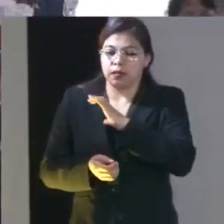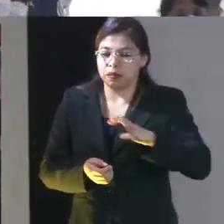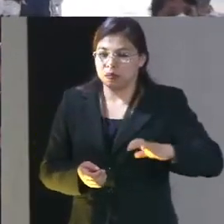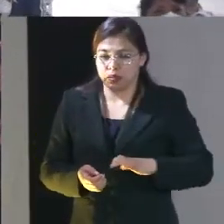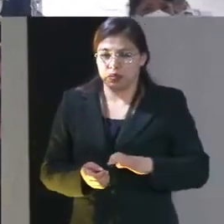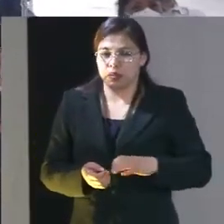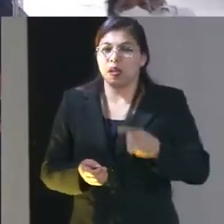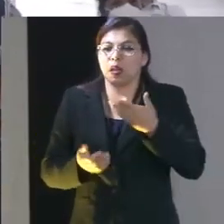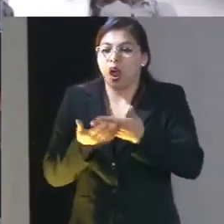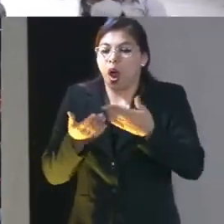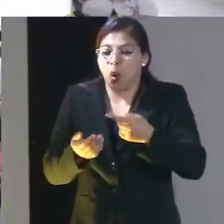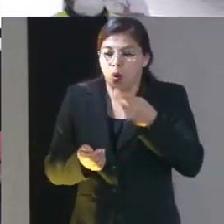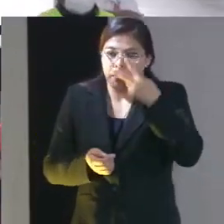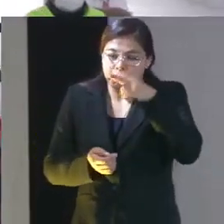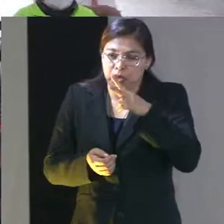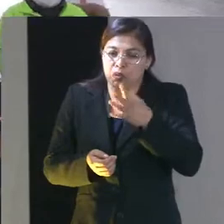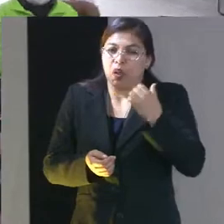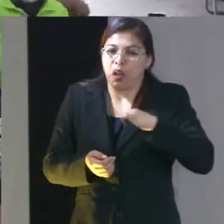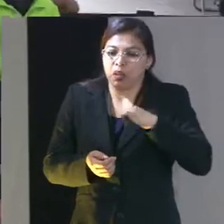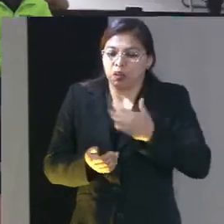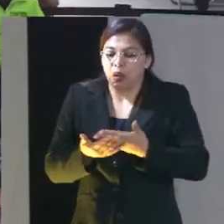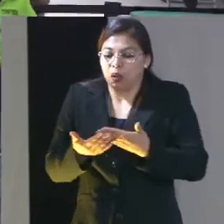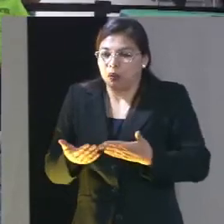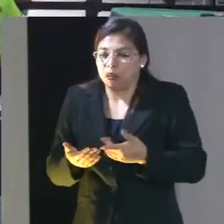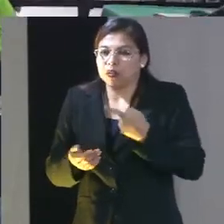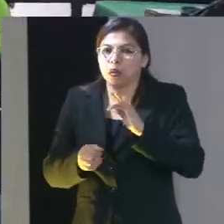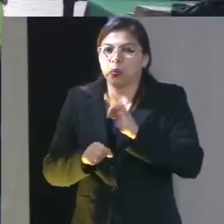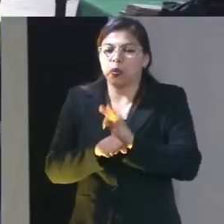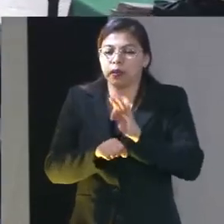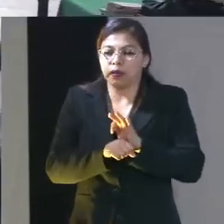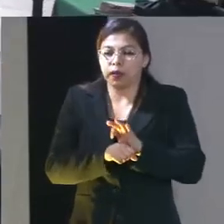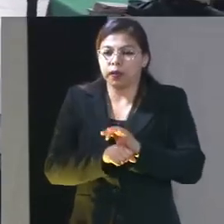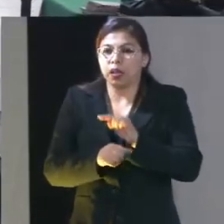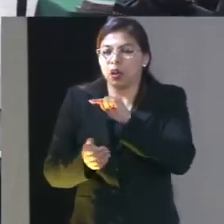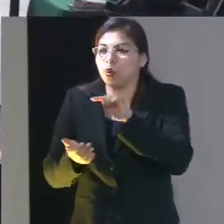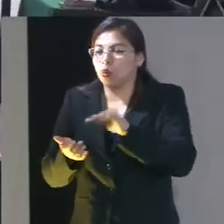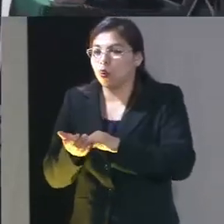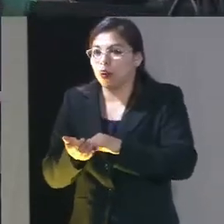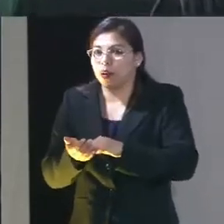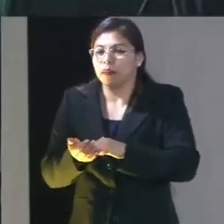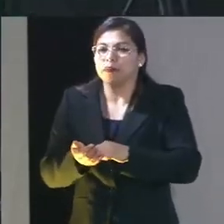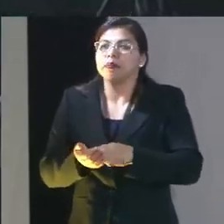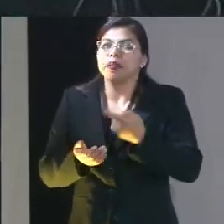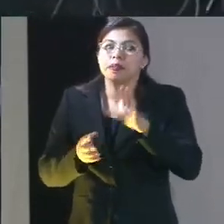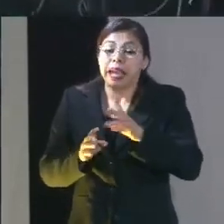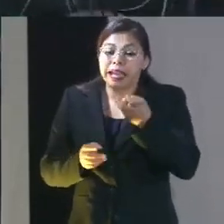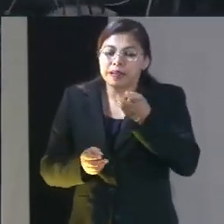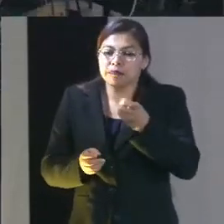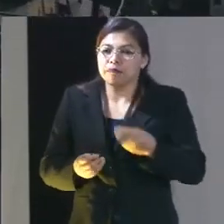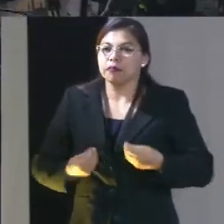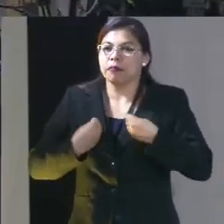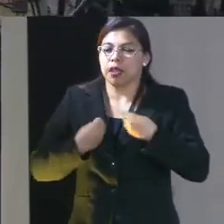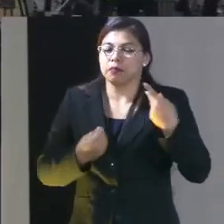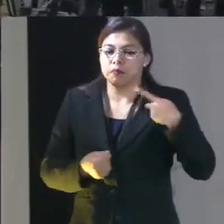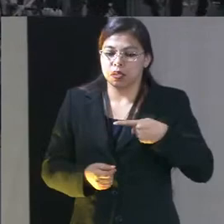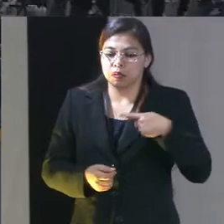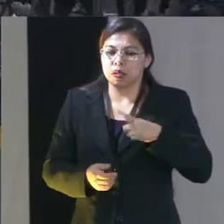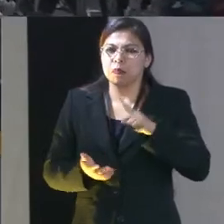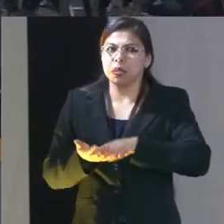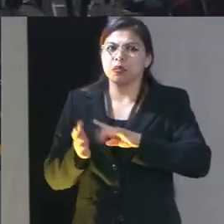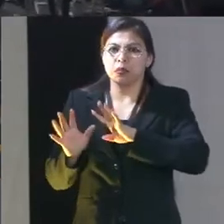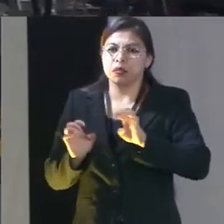lo que era y lo que es México. ¿Sí? La defensa de México se hace en el altiplano, ahí es donde vivía la gente. Todavía